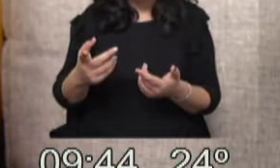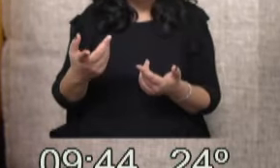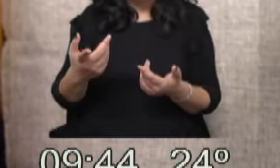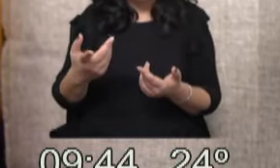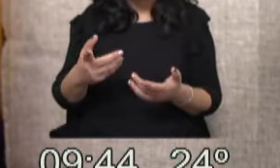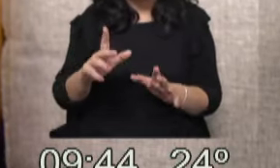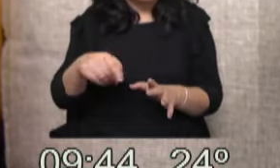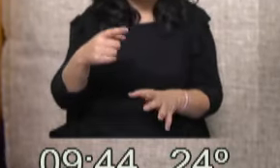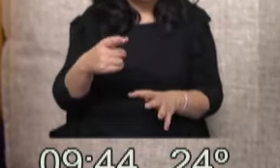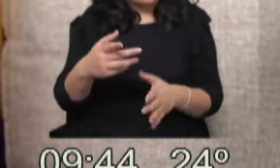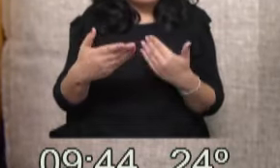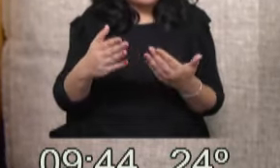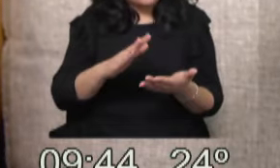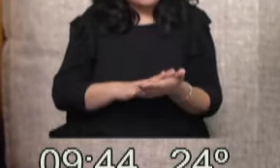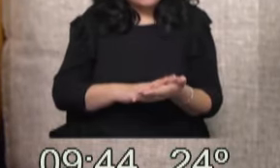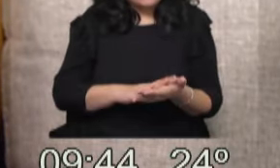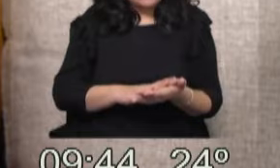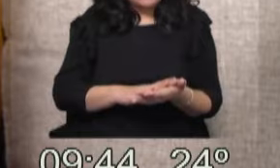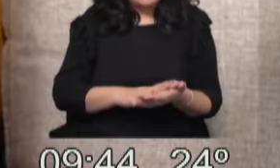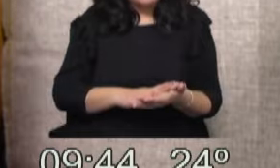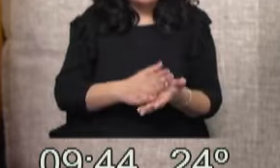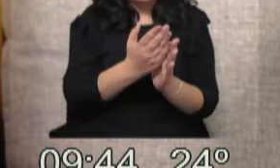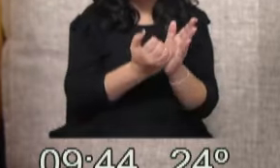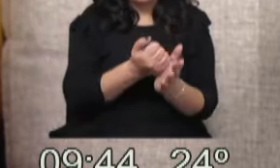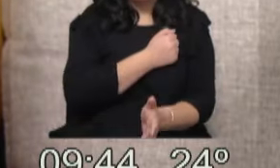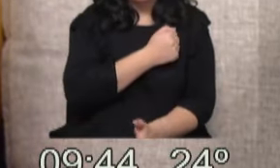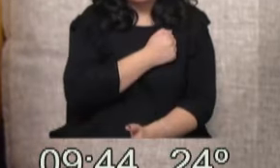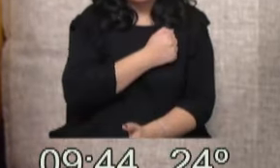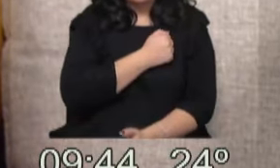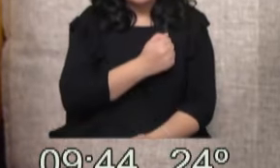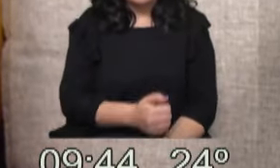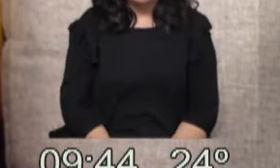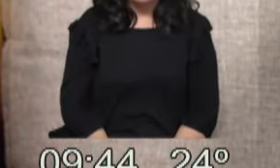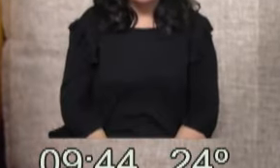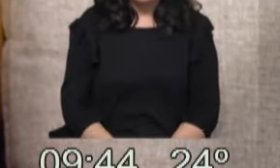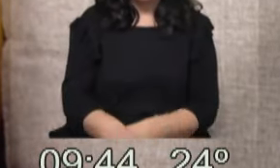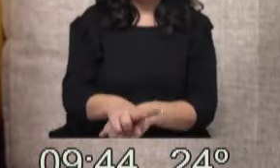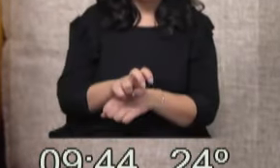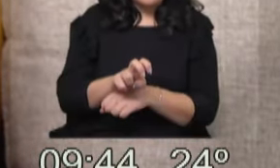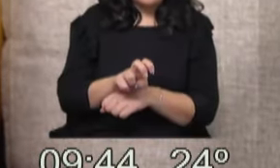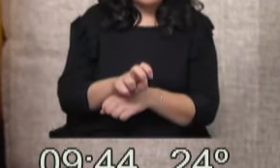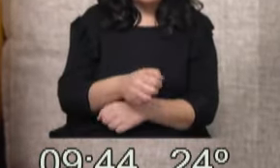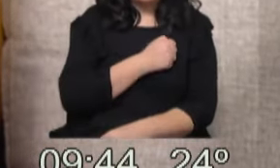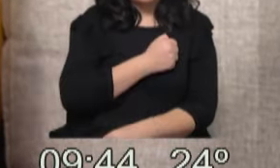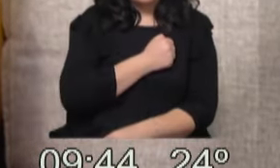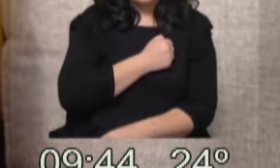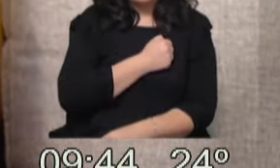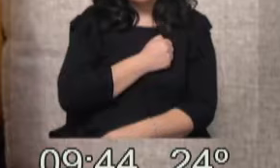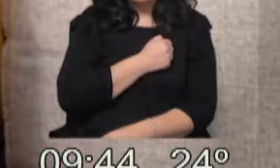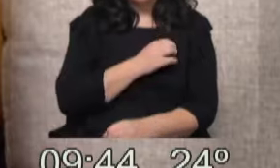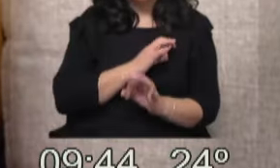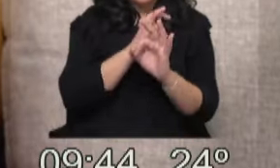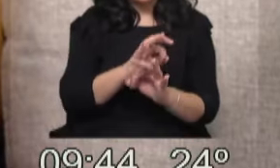después ni que hablar de artigas no que la fiscalía fue celebrada por la gente de todos los partidos políticos la fiscalía artigas que llegó por un proceso